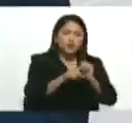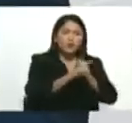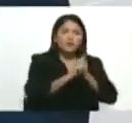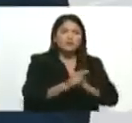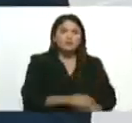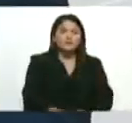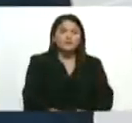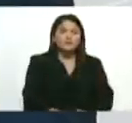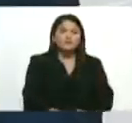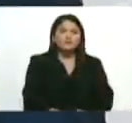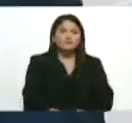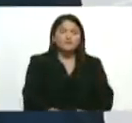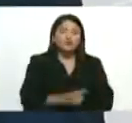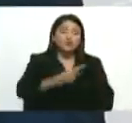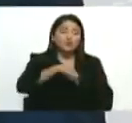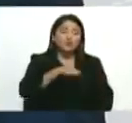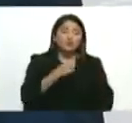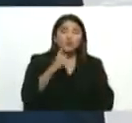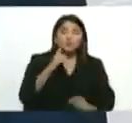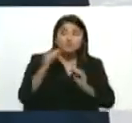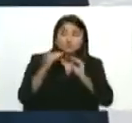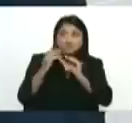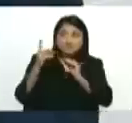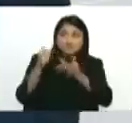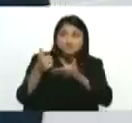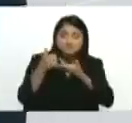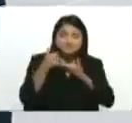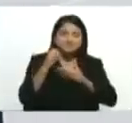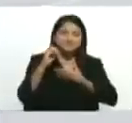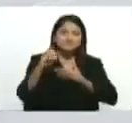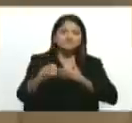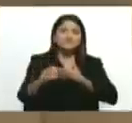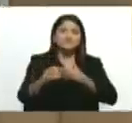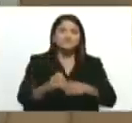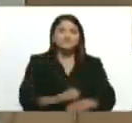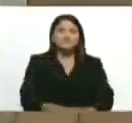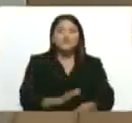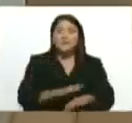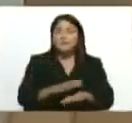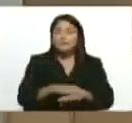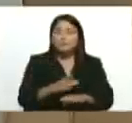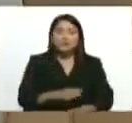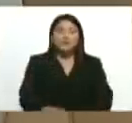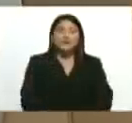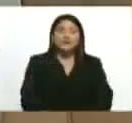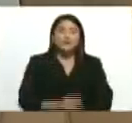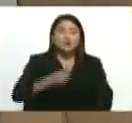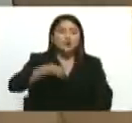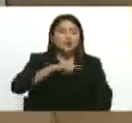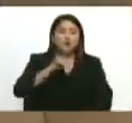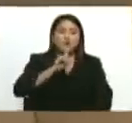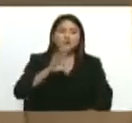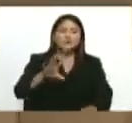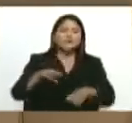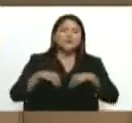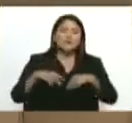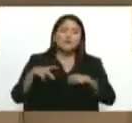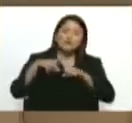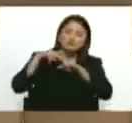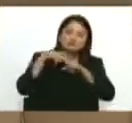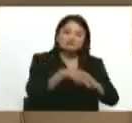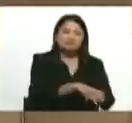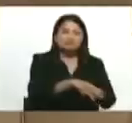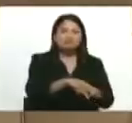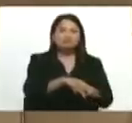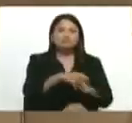no les gustemos a aquellos quienes repudiamos la esclavitud como forma de